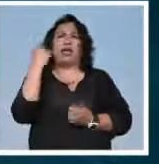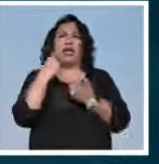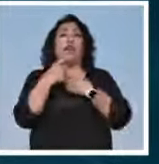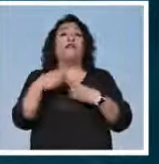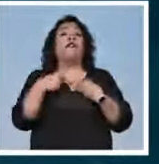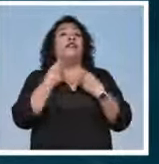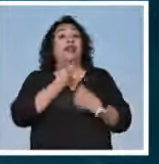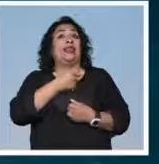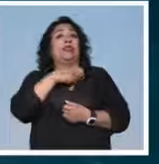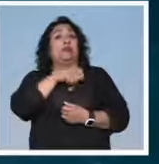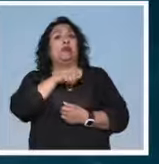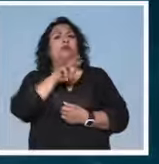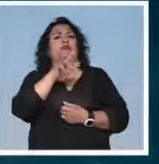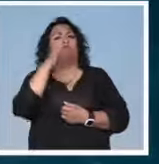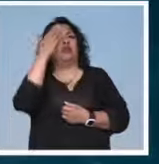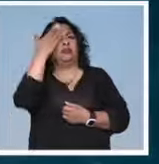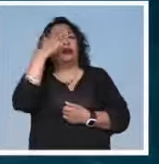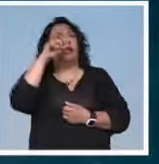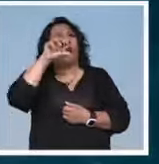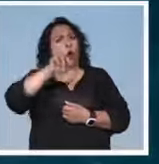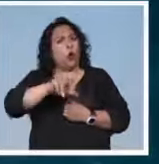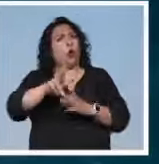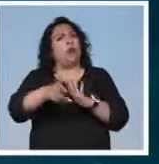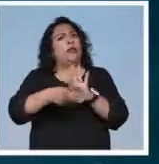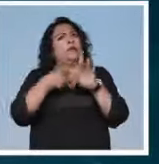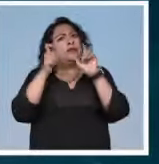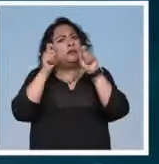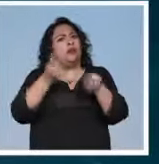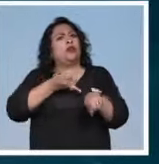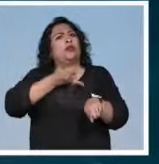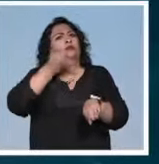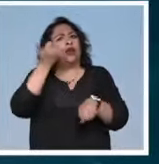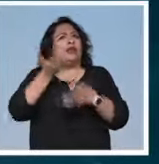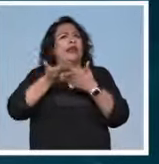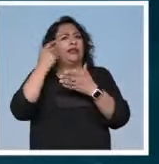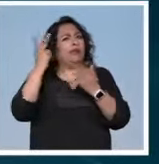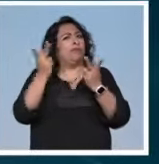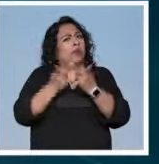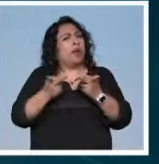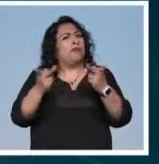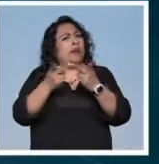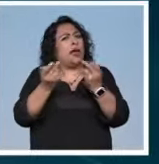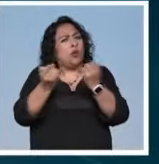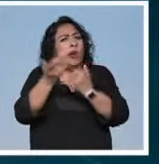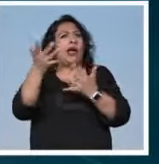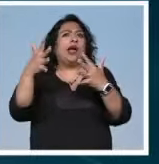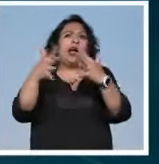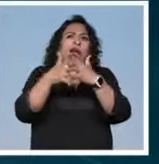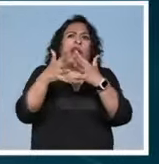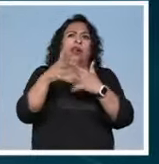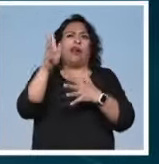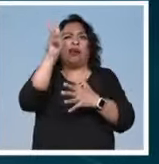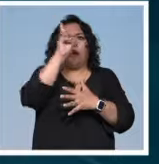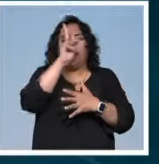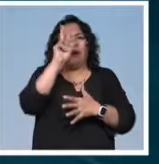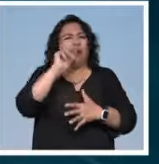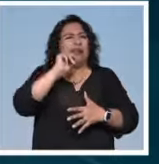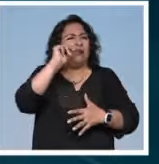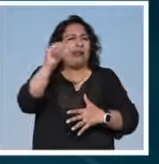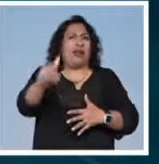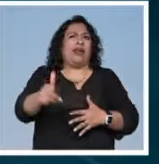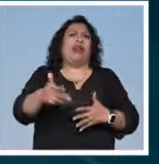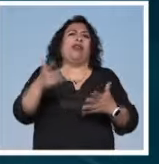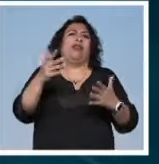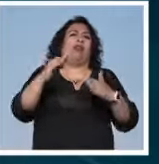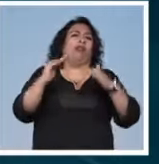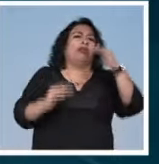en España, reconoce que hoy estamos repitiendo los mismos errores del pasado. Las guerras actuales, la intolerancia hacia el otro y la